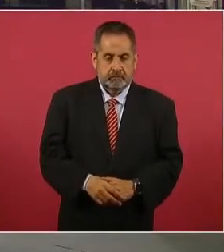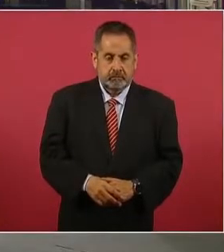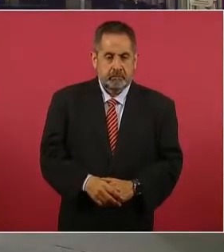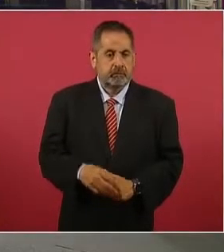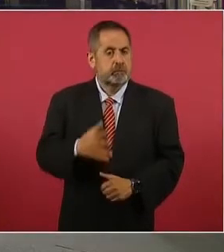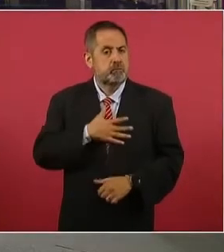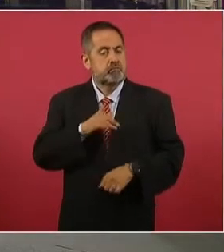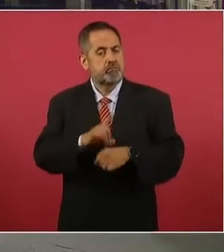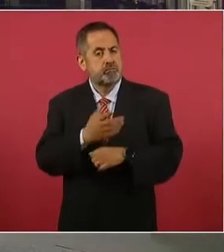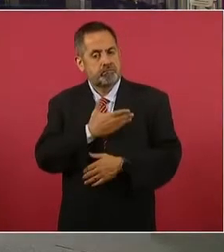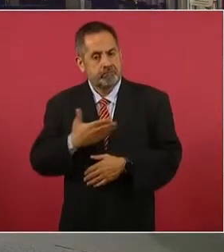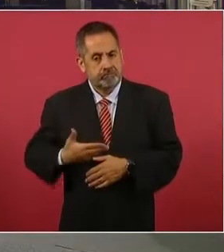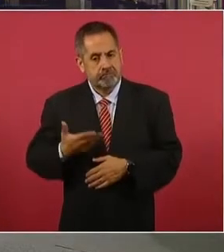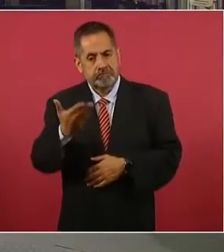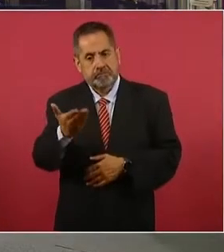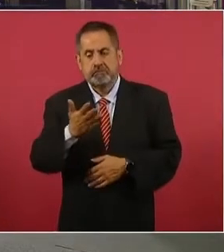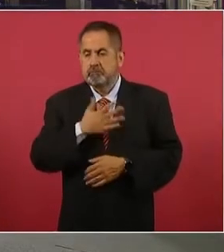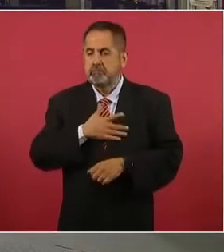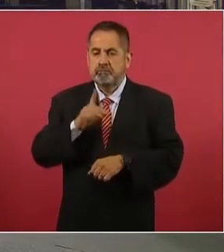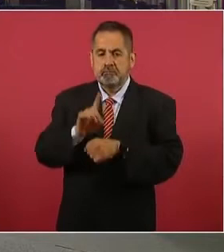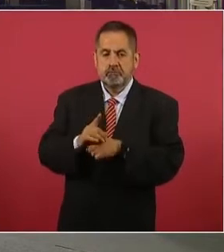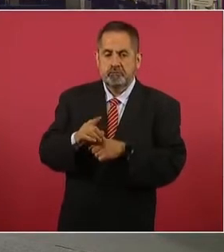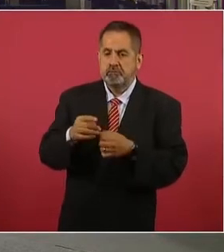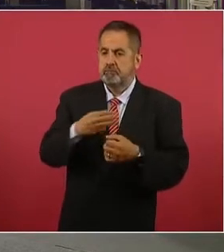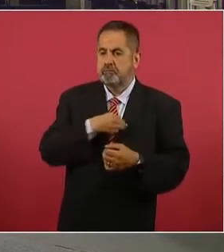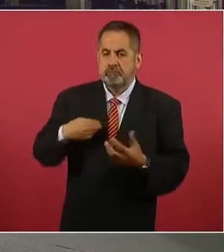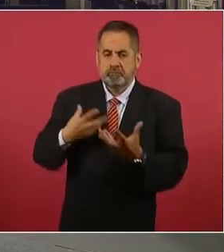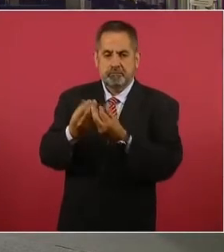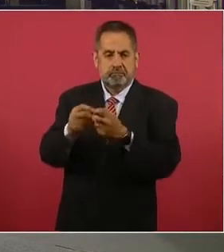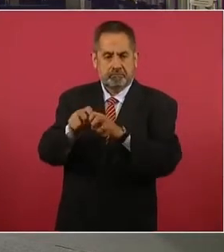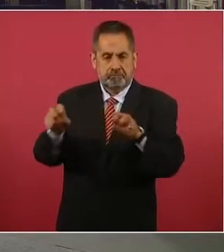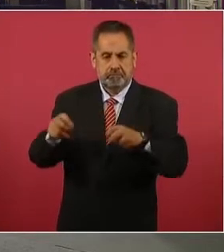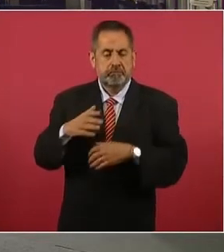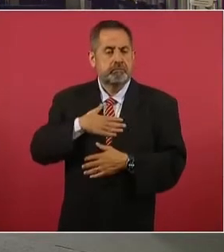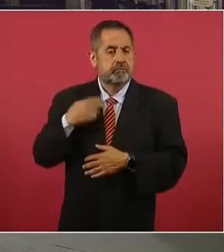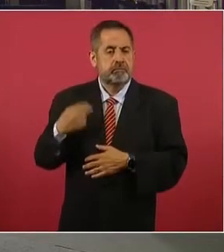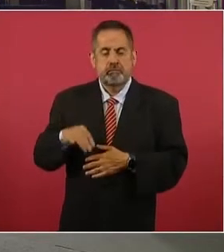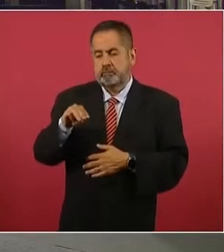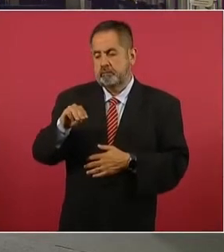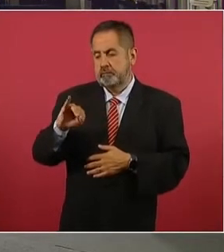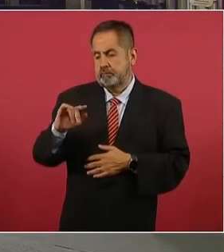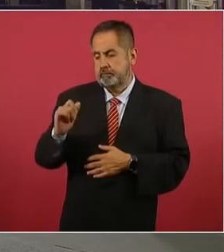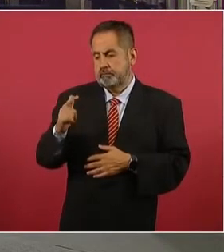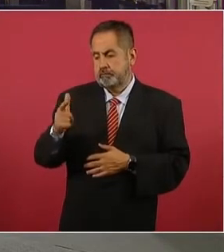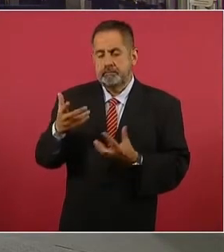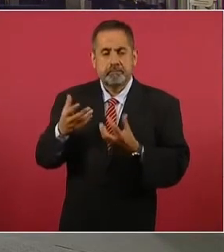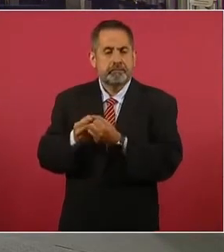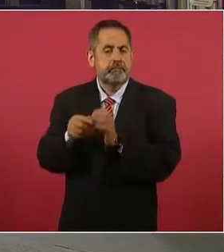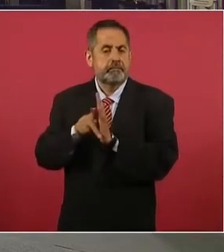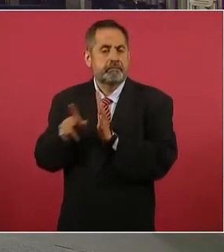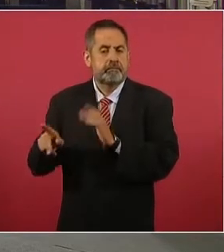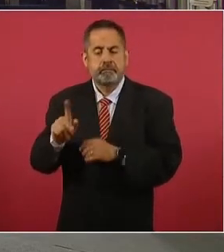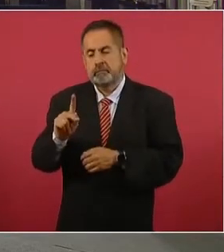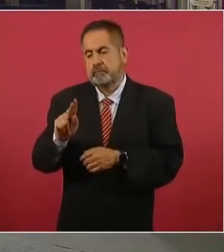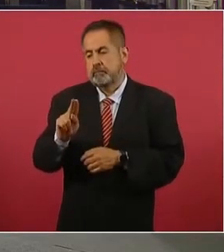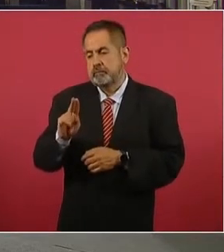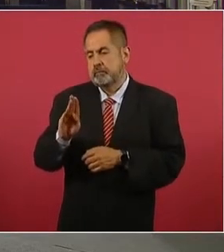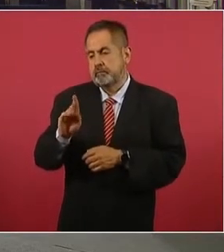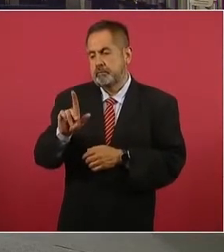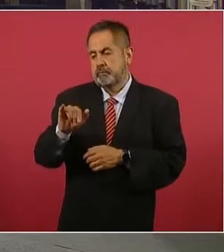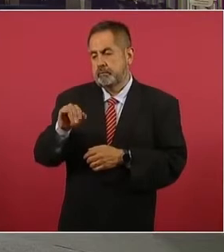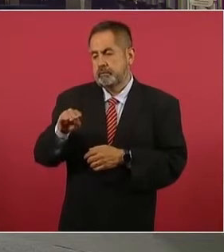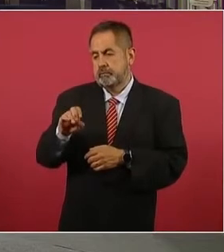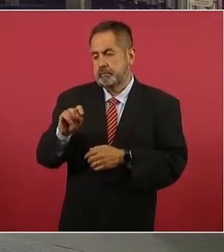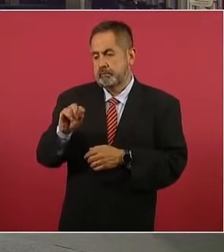Buenos días, presidente. Buenos días, integrantes del gabinete. Mi nombre es Miguel Velázquez, soy reportero del periódico Publimetro. Y antes de empezar